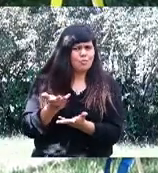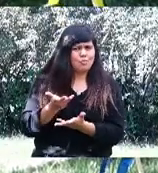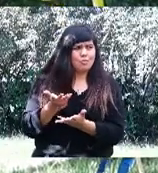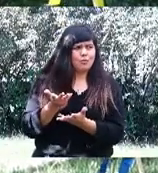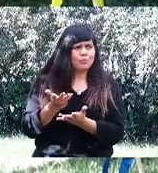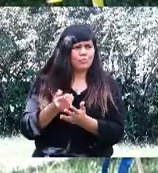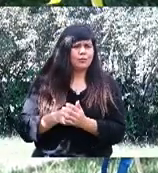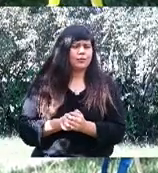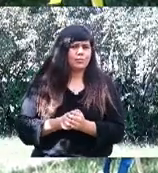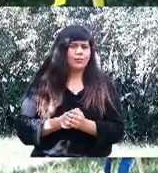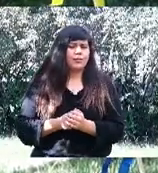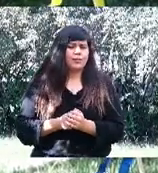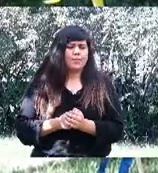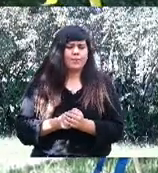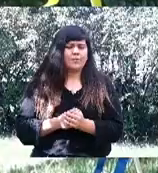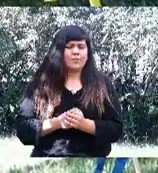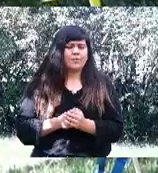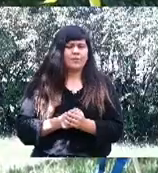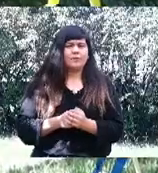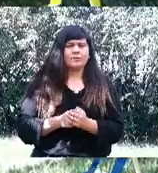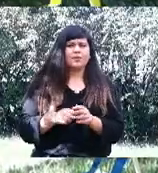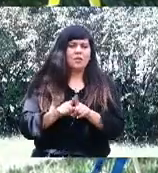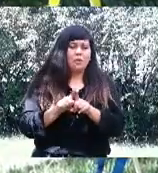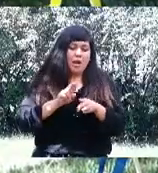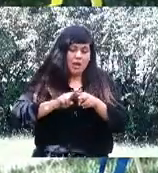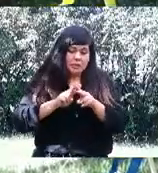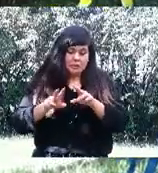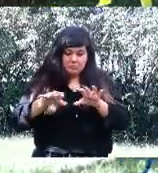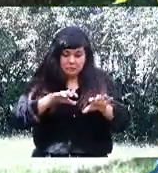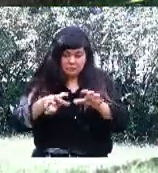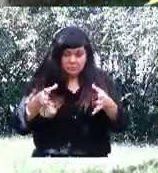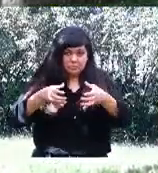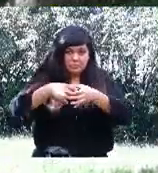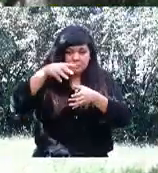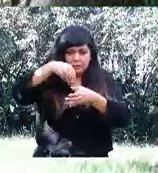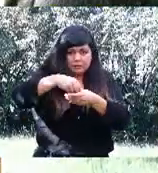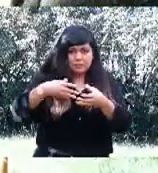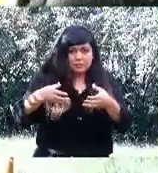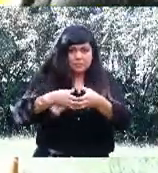de de hacer las cosas de dentro en el